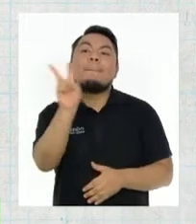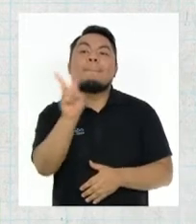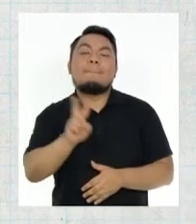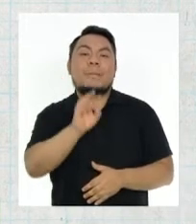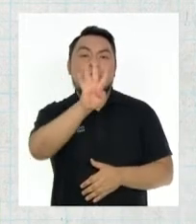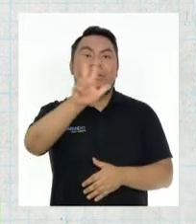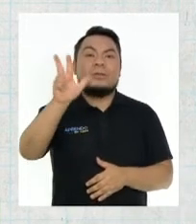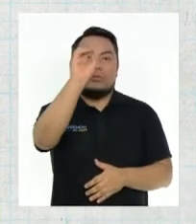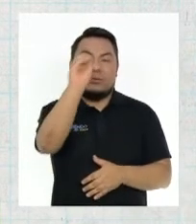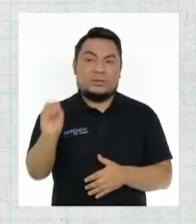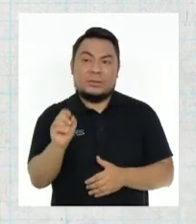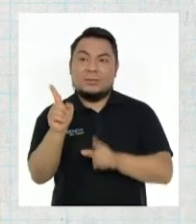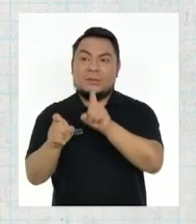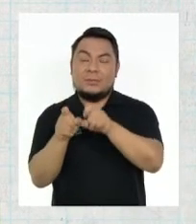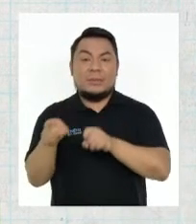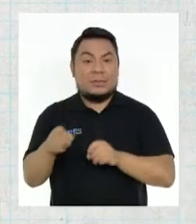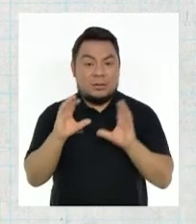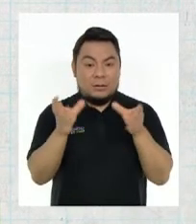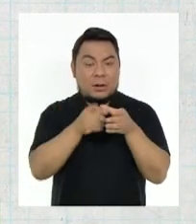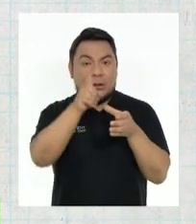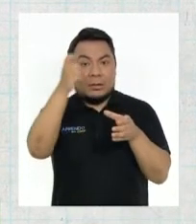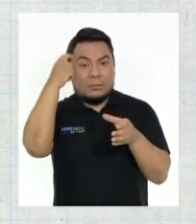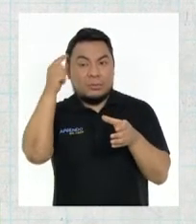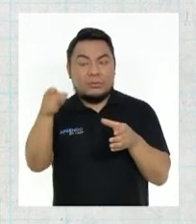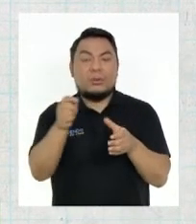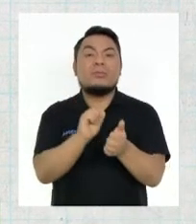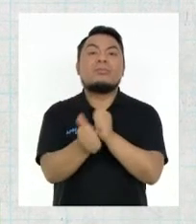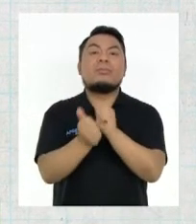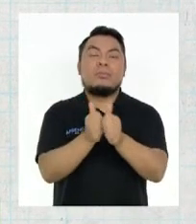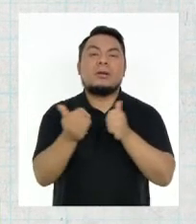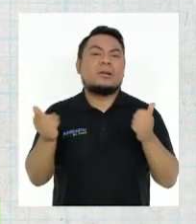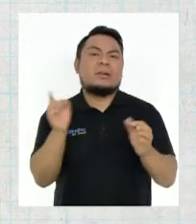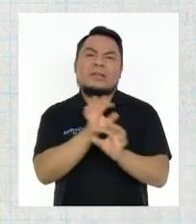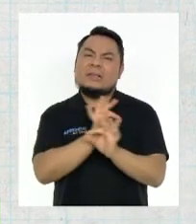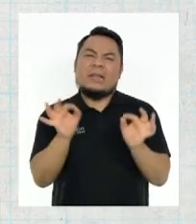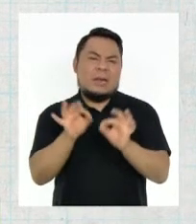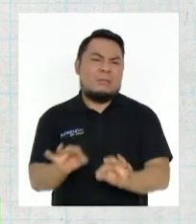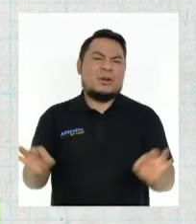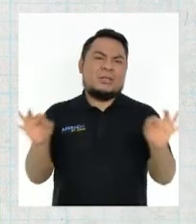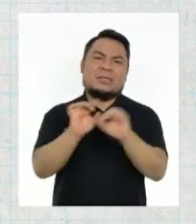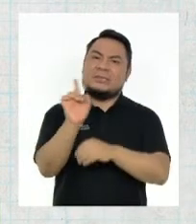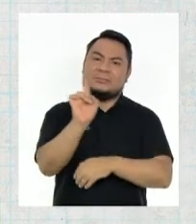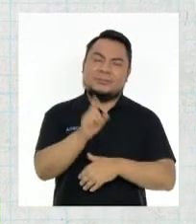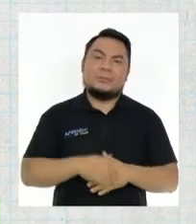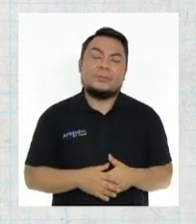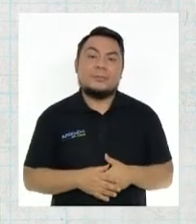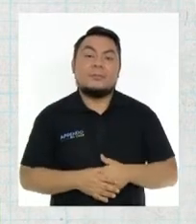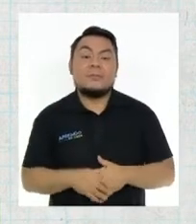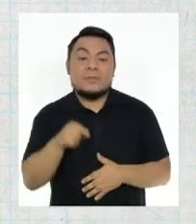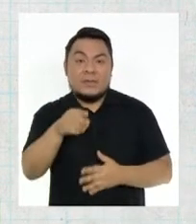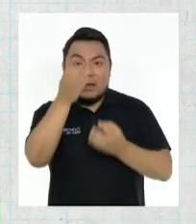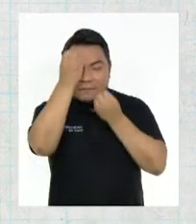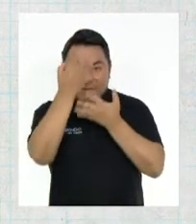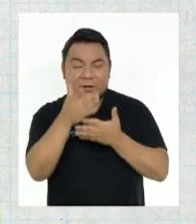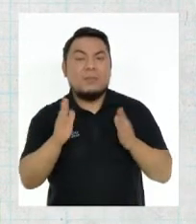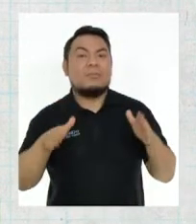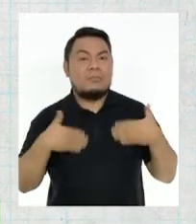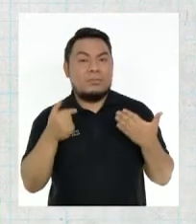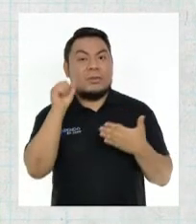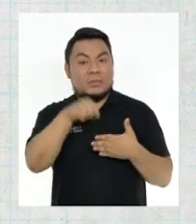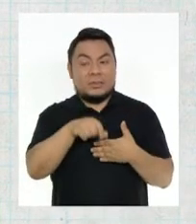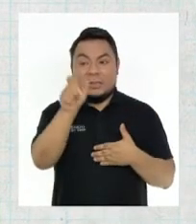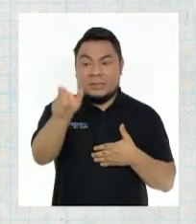43% de los encuestados, el partido político por el que postula no tiene nada de importancia. Esta información podría hacer que